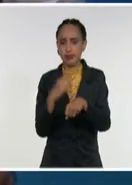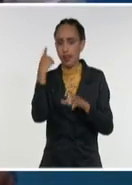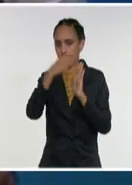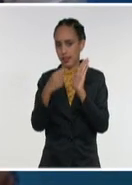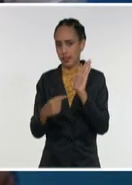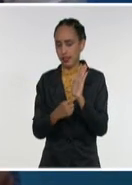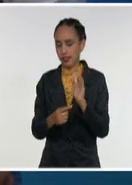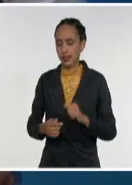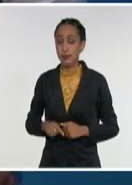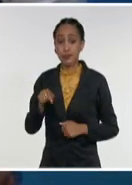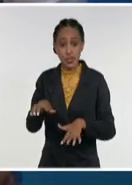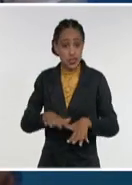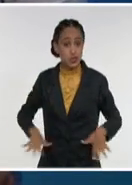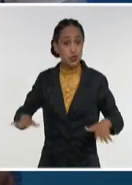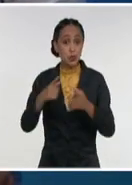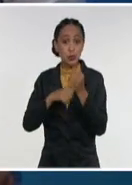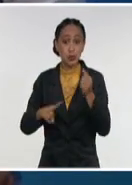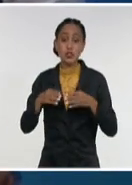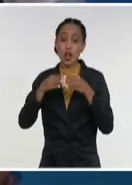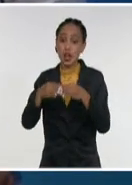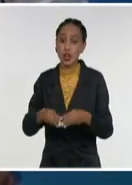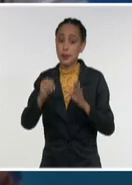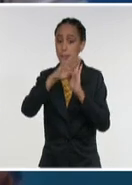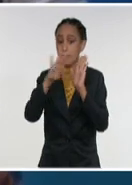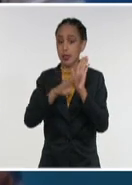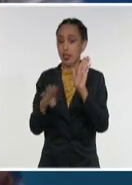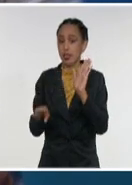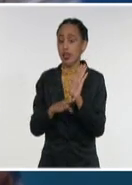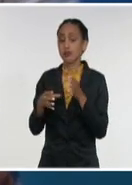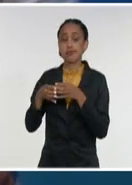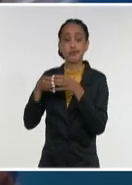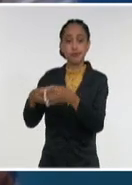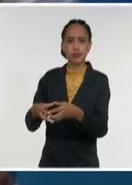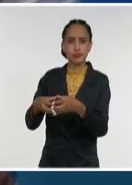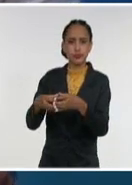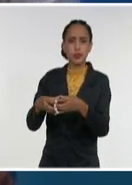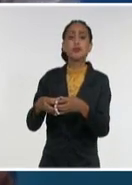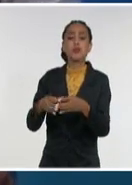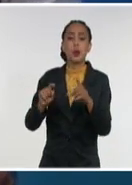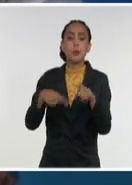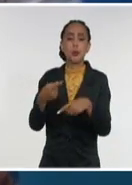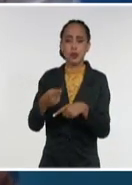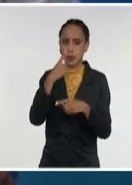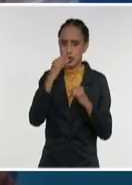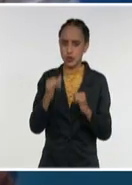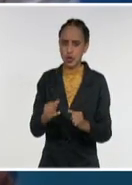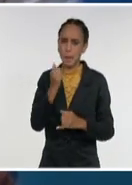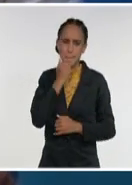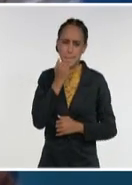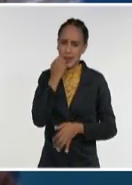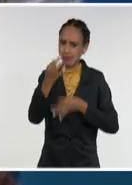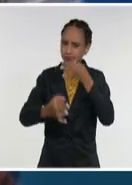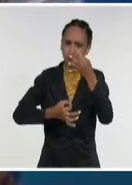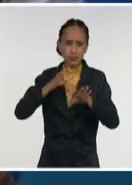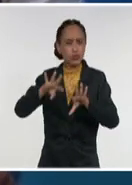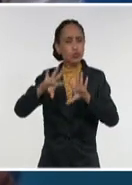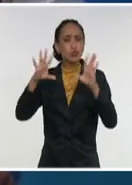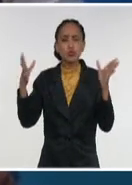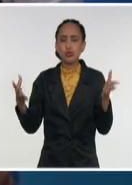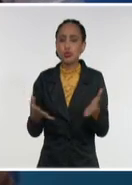de la provincia de Granma en cuanto a las medidas de aislamiento. En próximos contactos informativos estaremos ofreciendo más detalles de